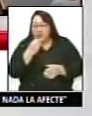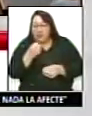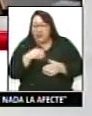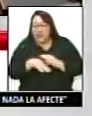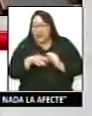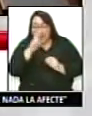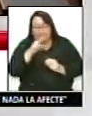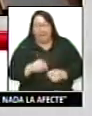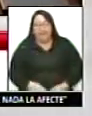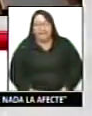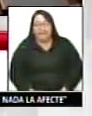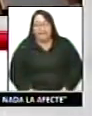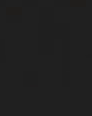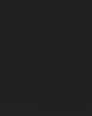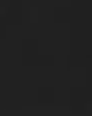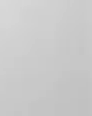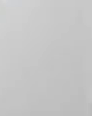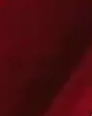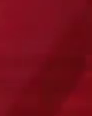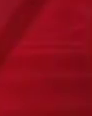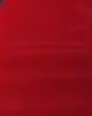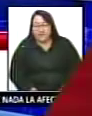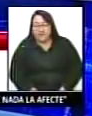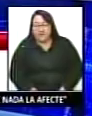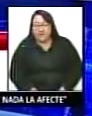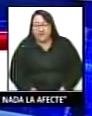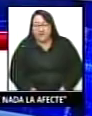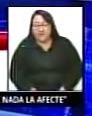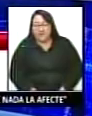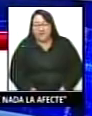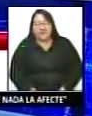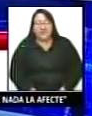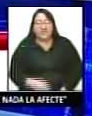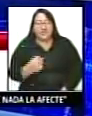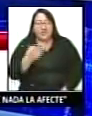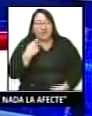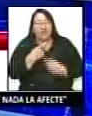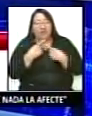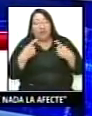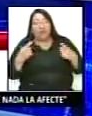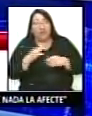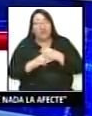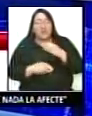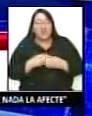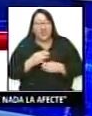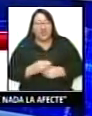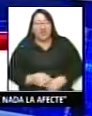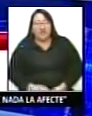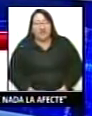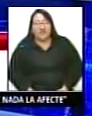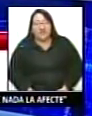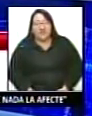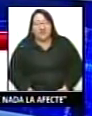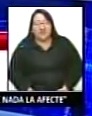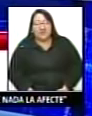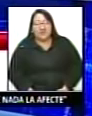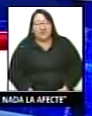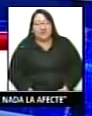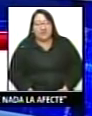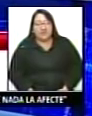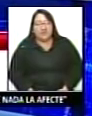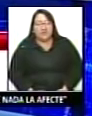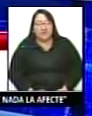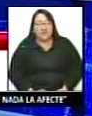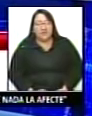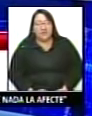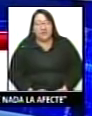gastronomía en nuestro país, la gastronomía peruana, que por supuesto ya es reconocida a nivel mundial. Y todo esto se va a llevar a cabo a través